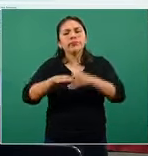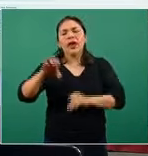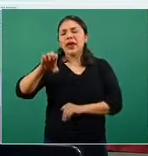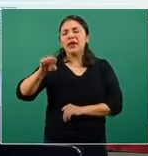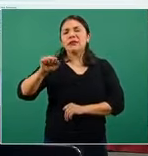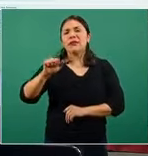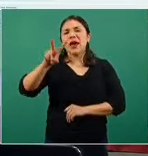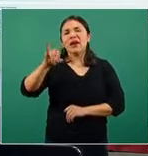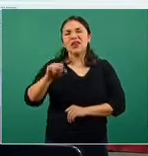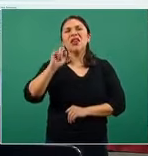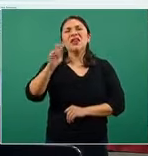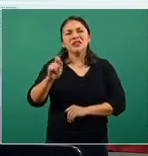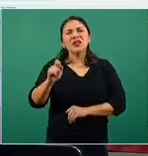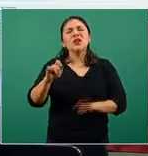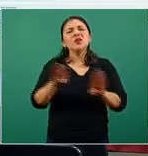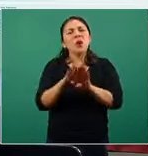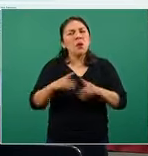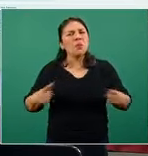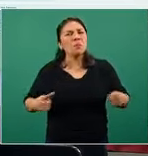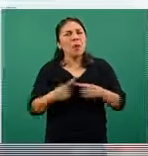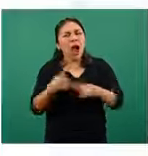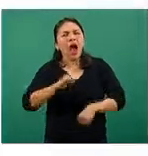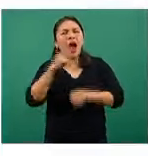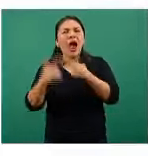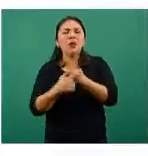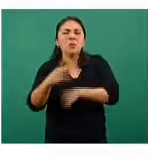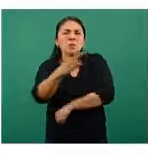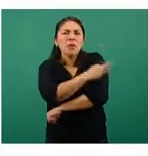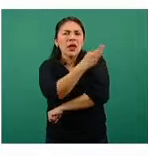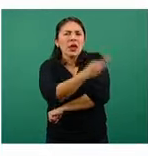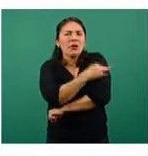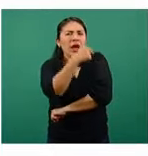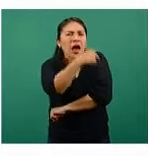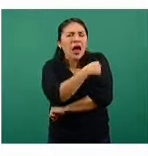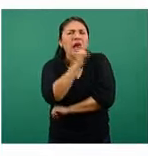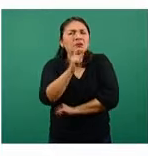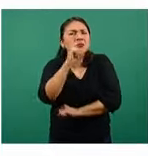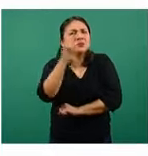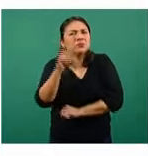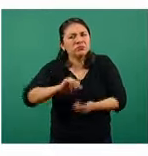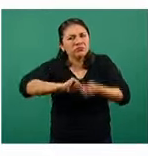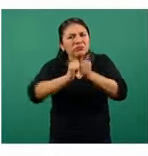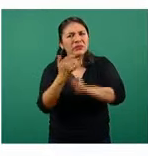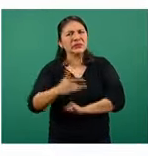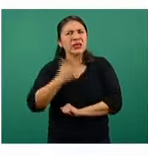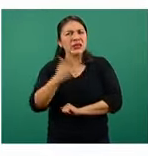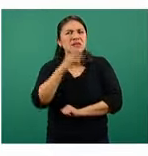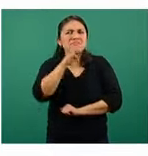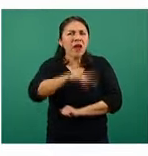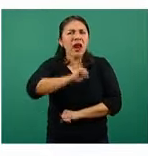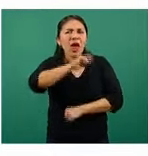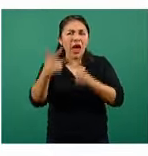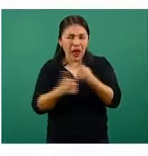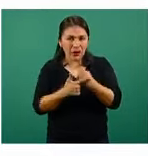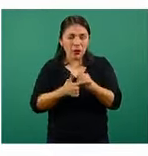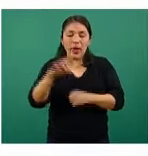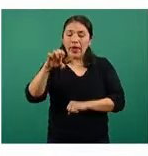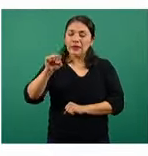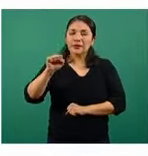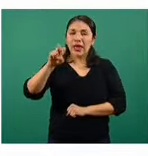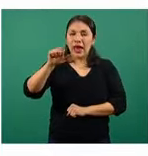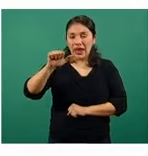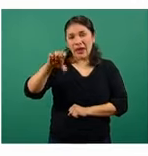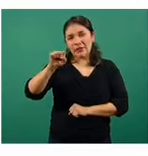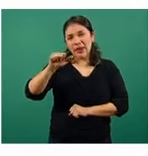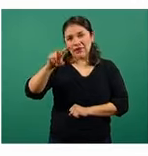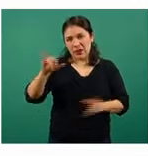supuestamente atribuibles a vacunación o inmunización, recordando que, como su nombre lo dice, son supuestamente atribuibles, es